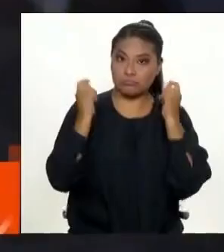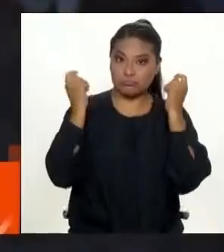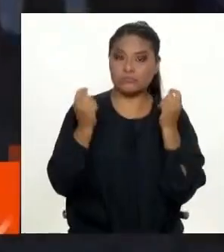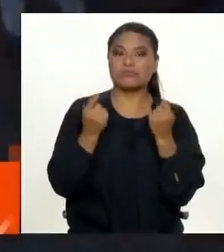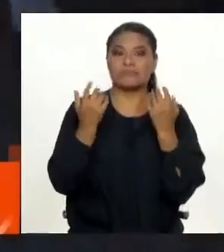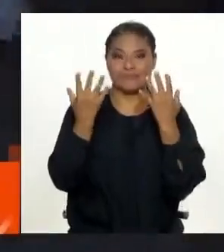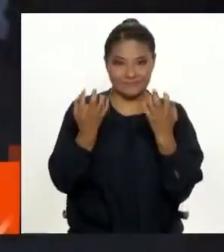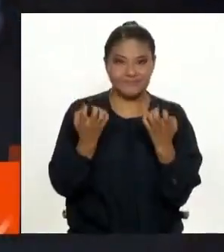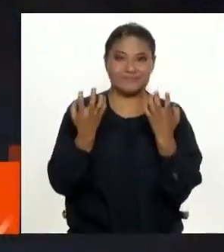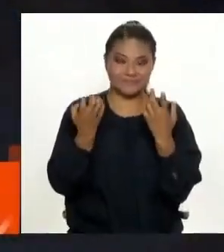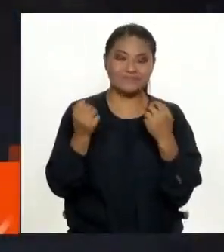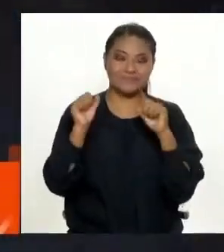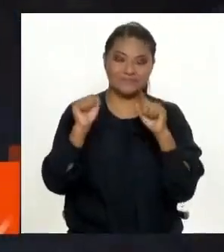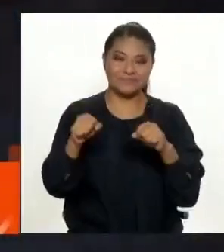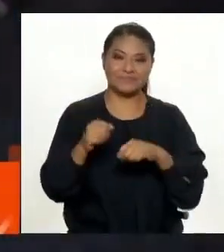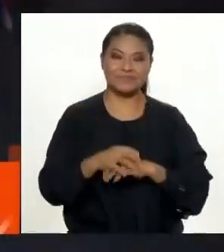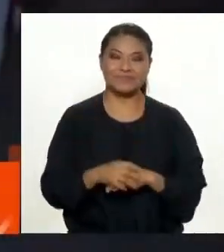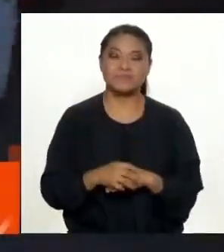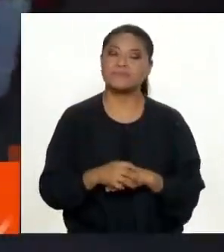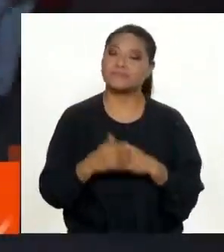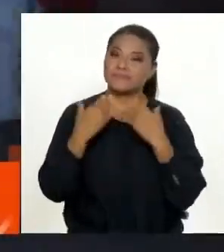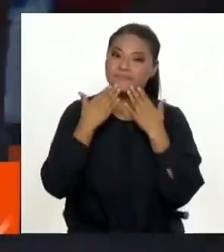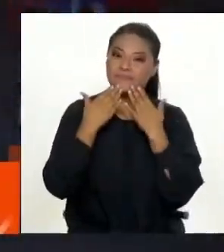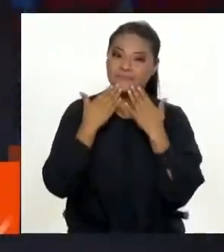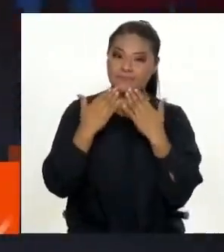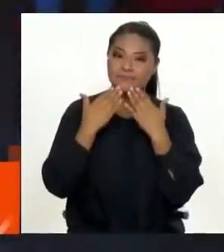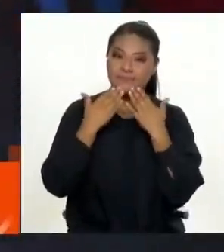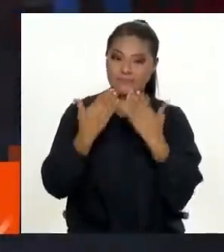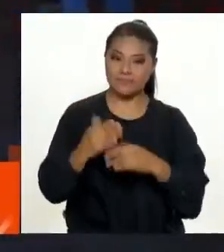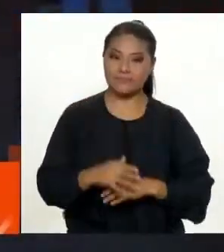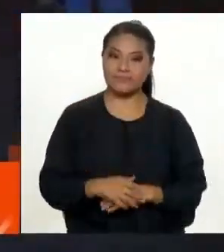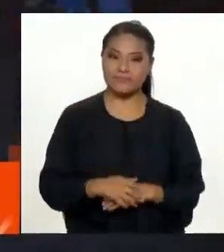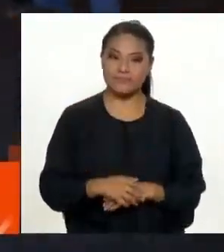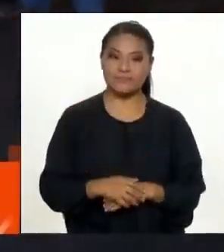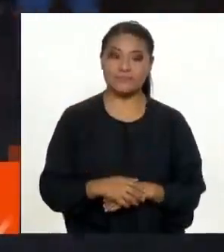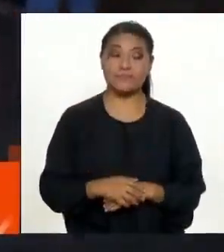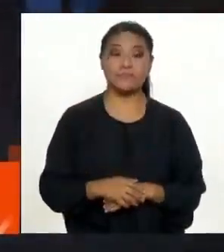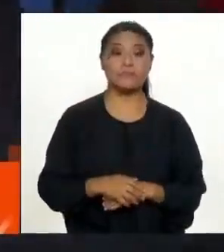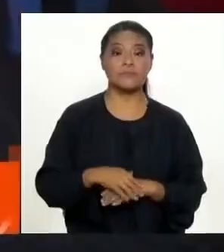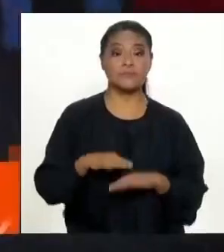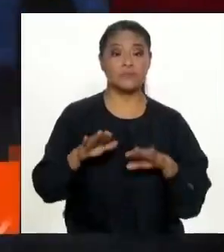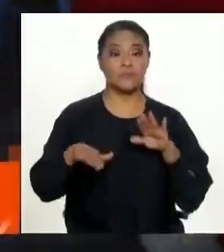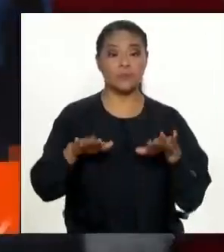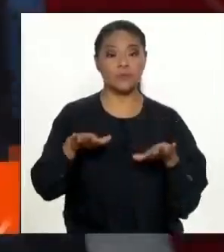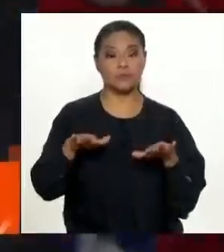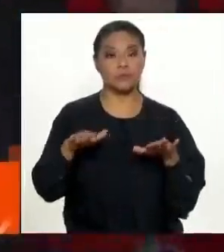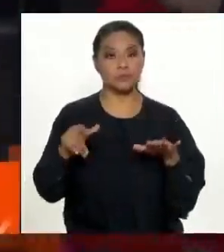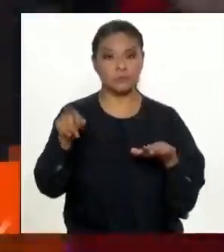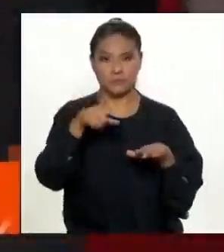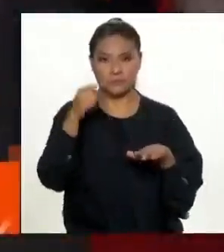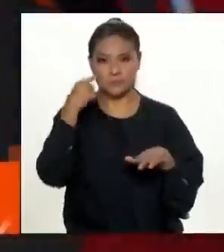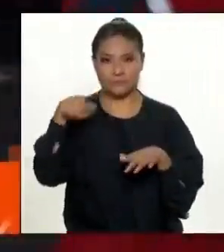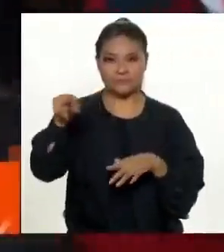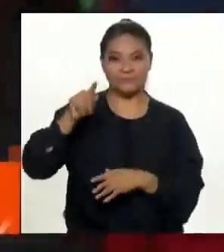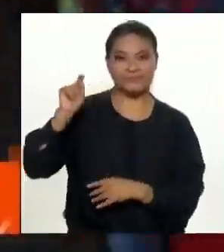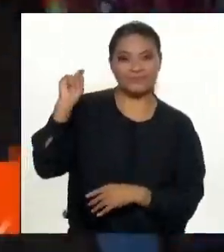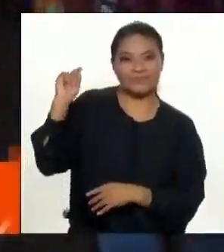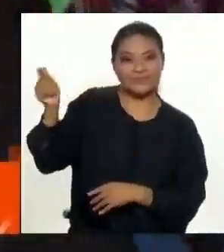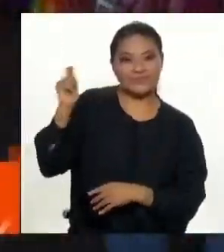Sí. Bien, gracias. Bueno, entonces estábamos escuchando algunas de los testimonios